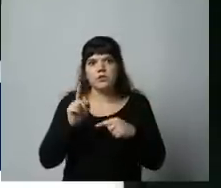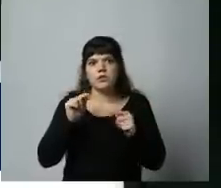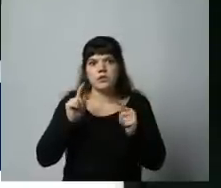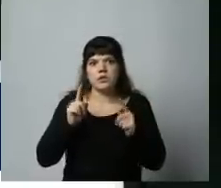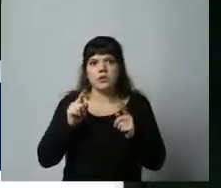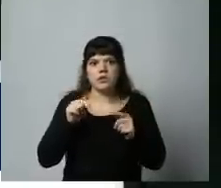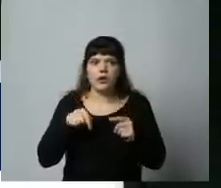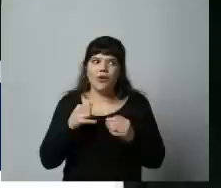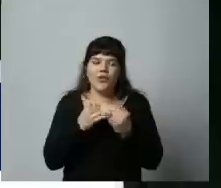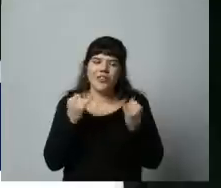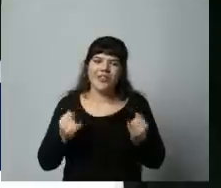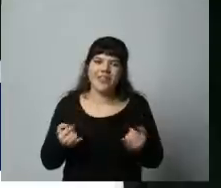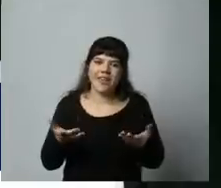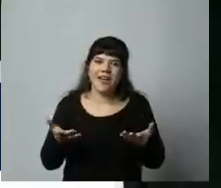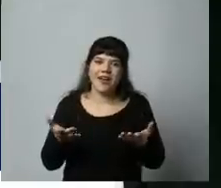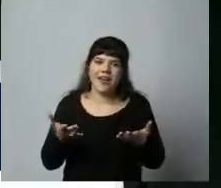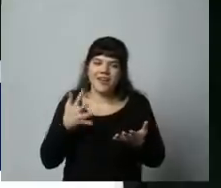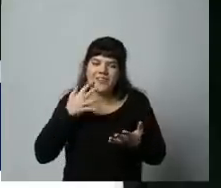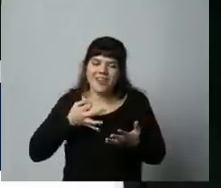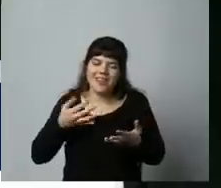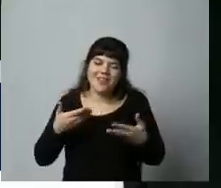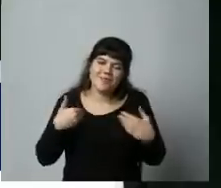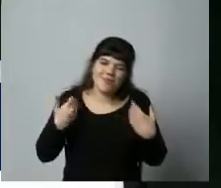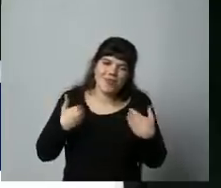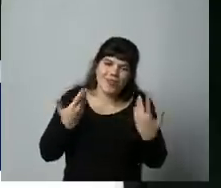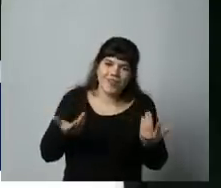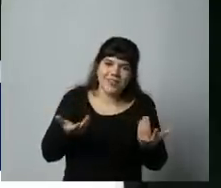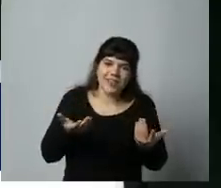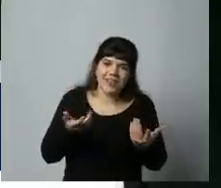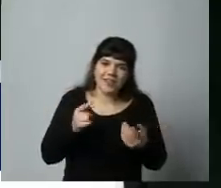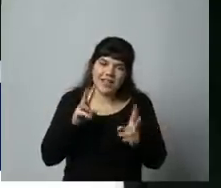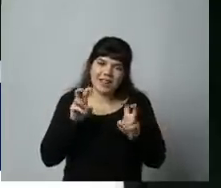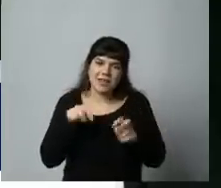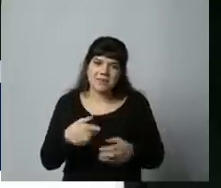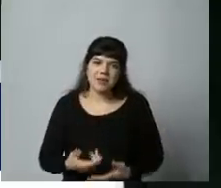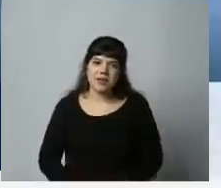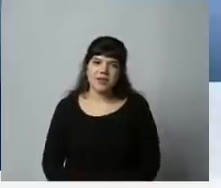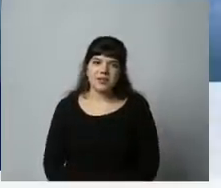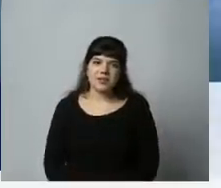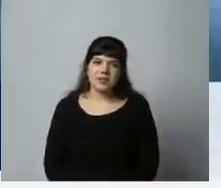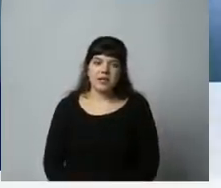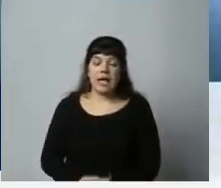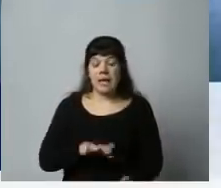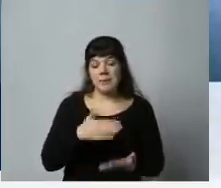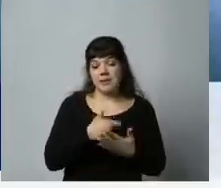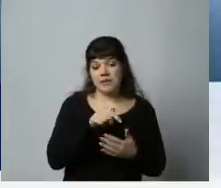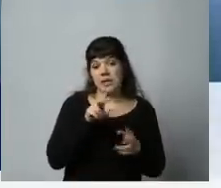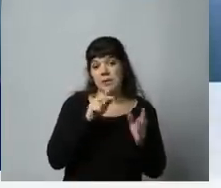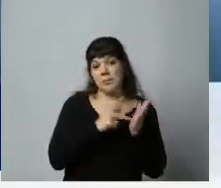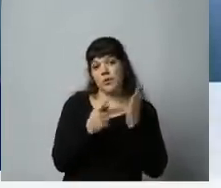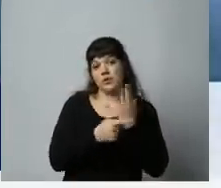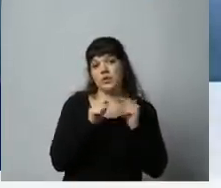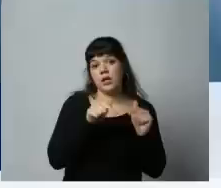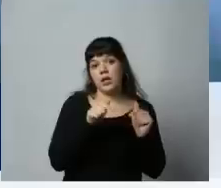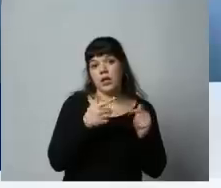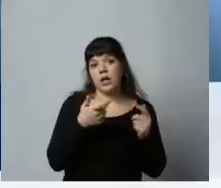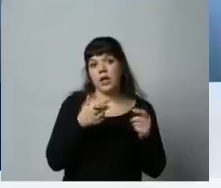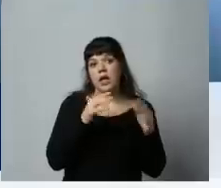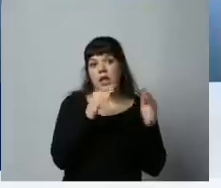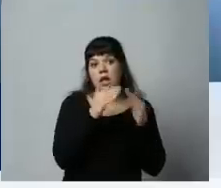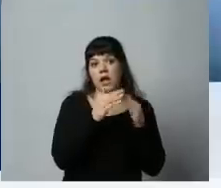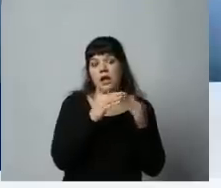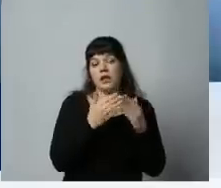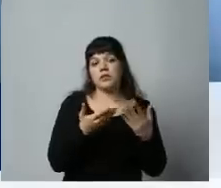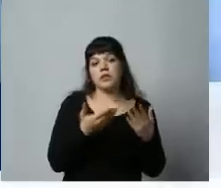día este muy muy muy muy lindo desde ese desde ese punto de vista en la presentación de este proyecto de fincas se dice